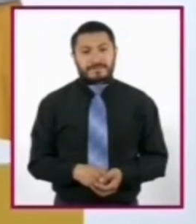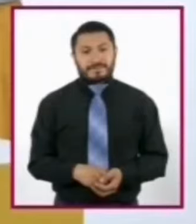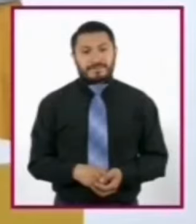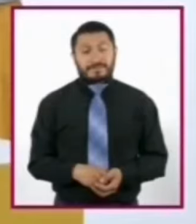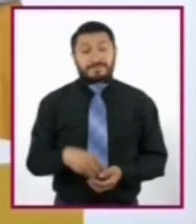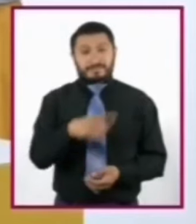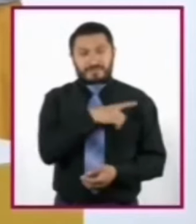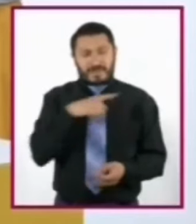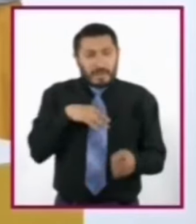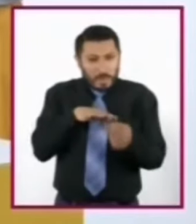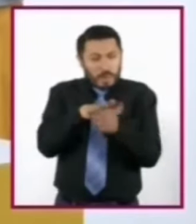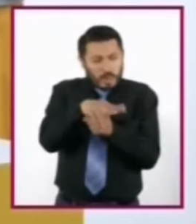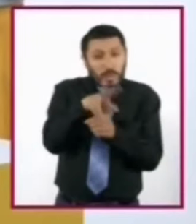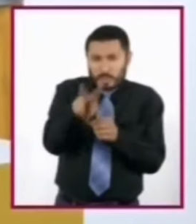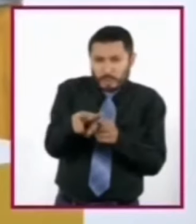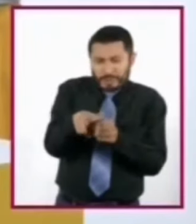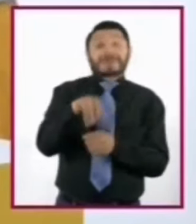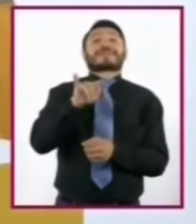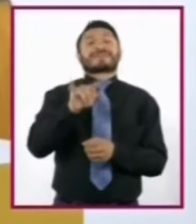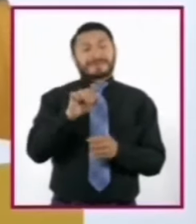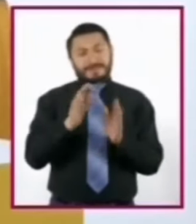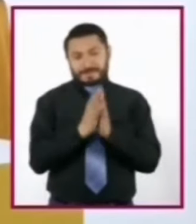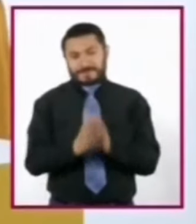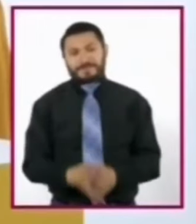Debe estar casi al ras, ¿verdad? Por favor.